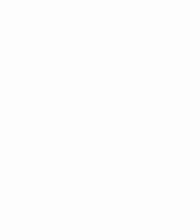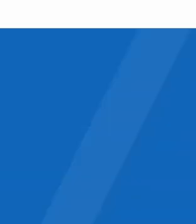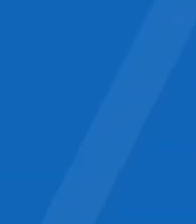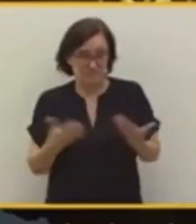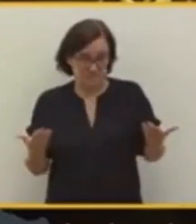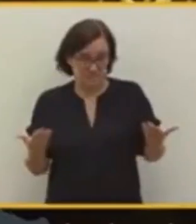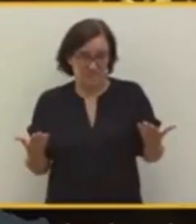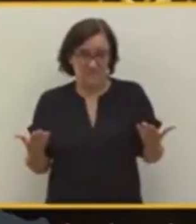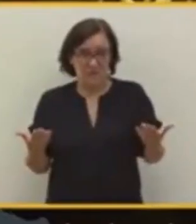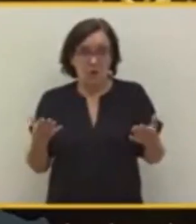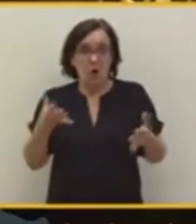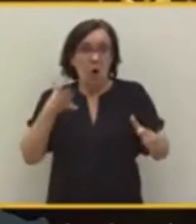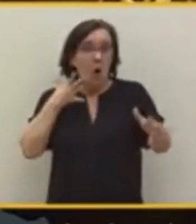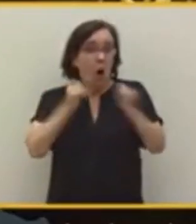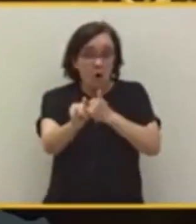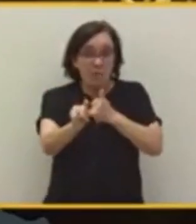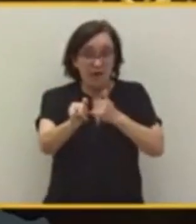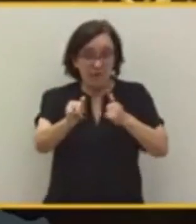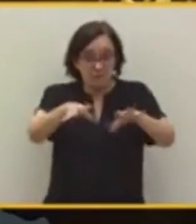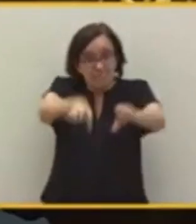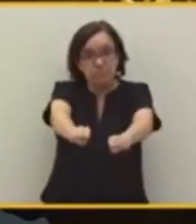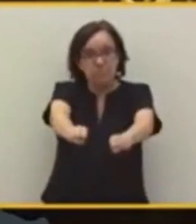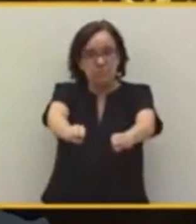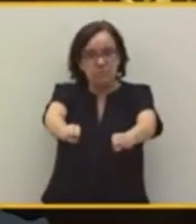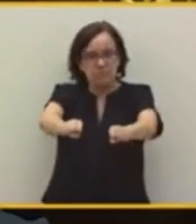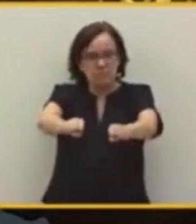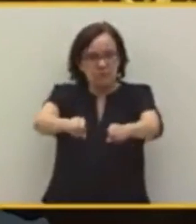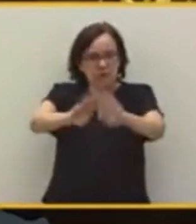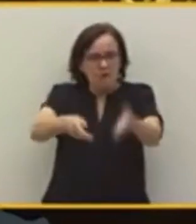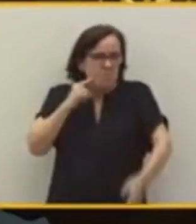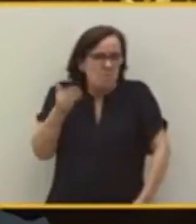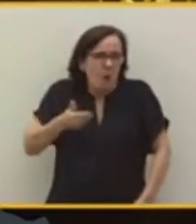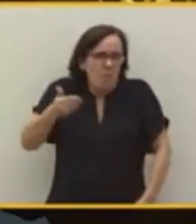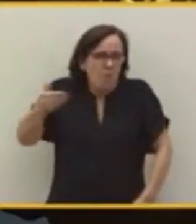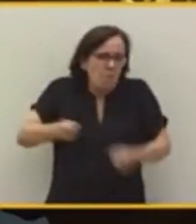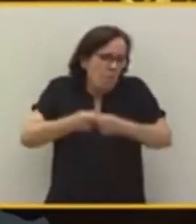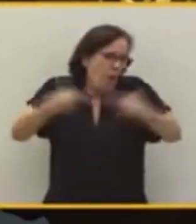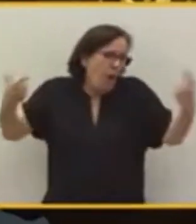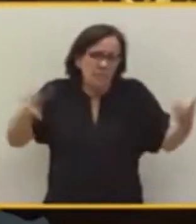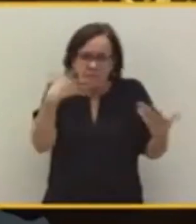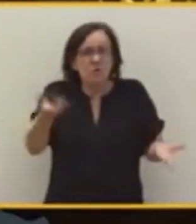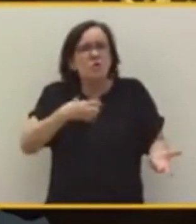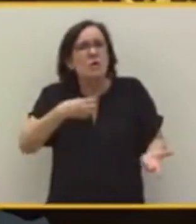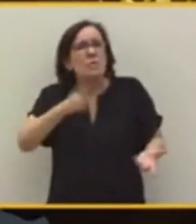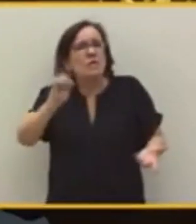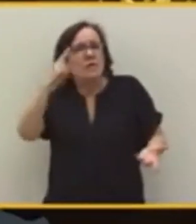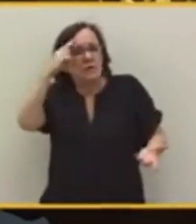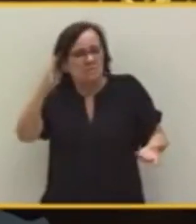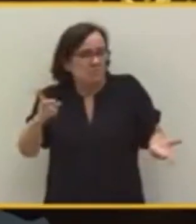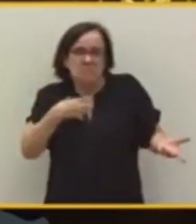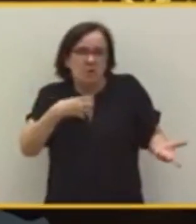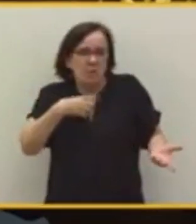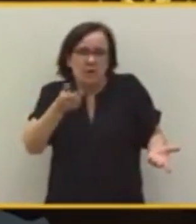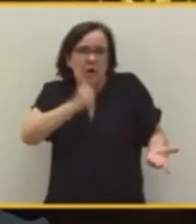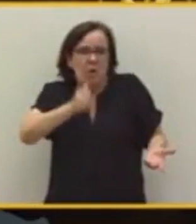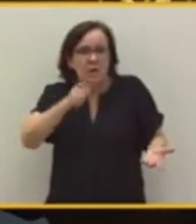Porque, señorías, las ocupaciones de inmuebles no paran de incrementarse. Y no se puede ser indolentes ante esto. No